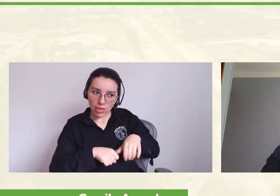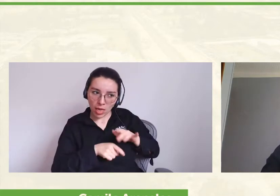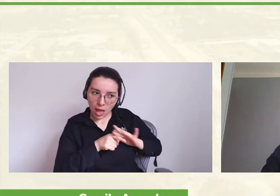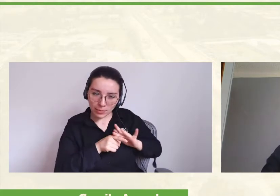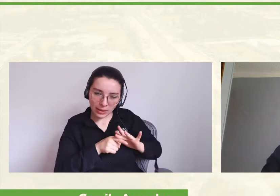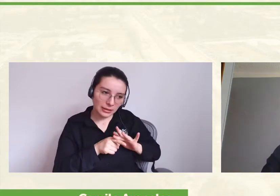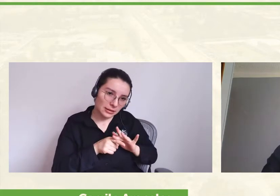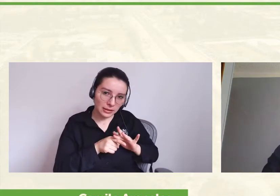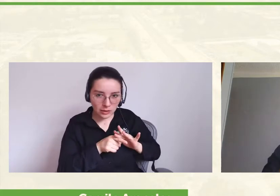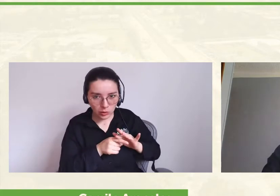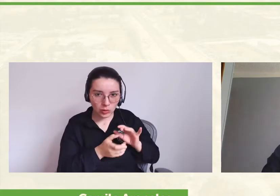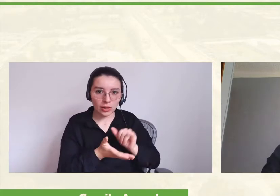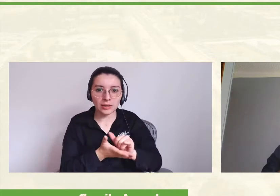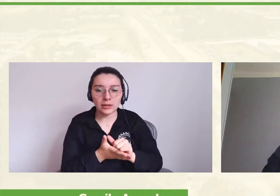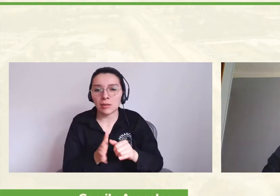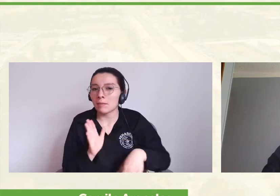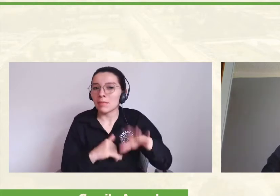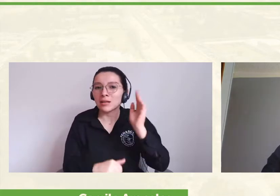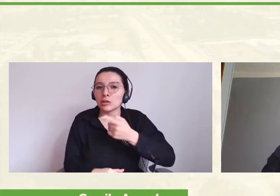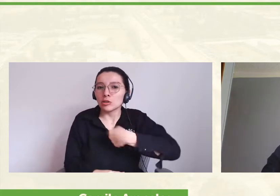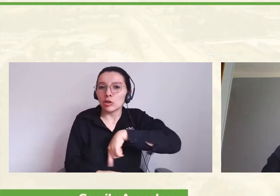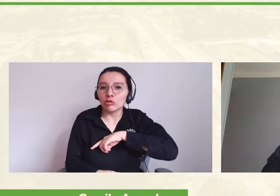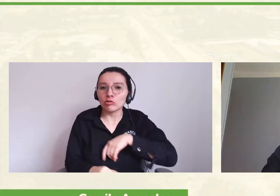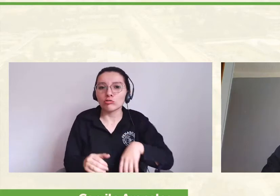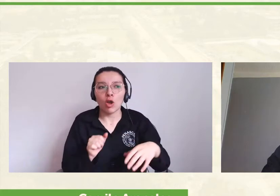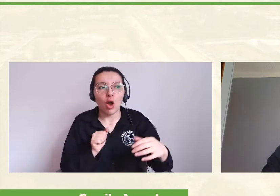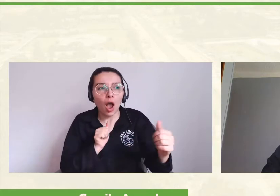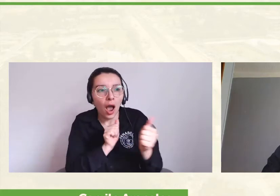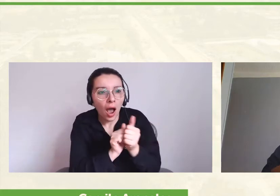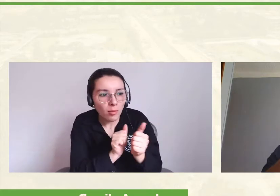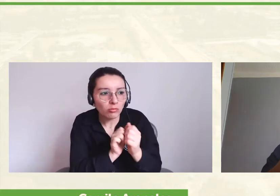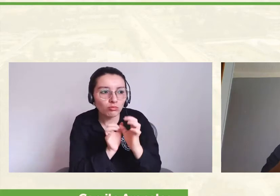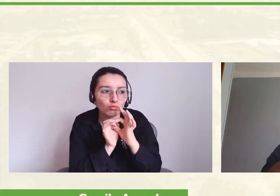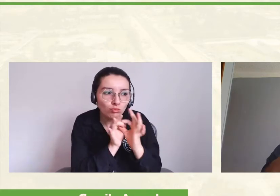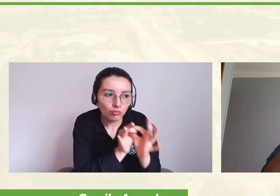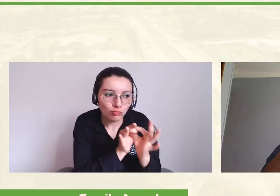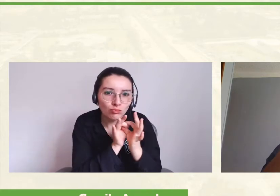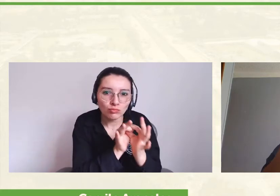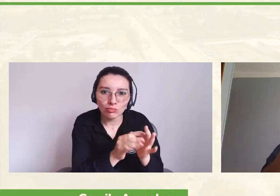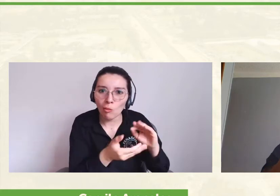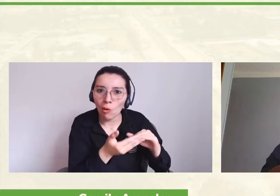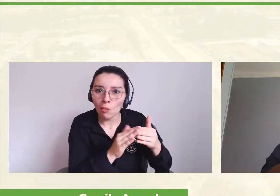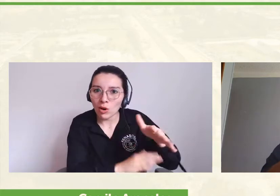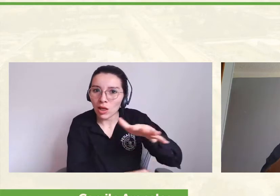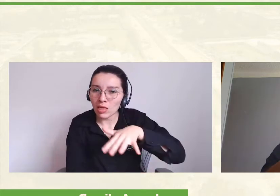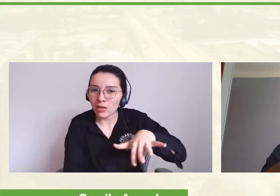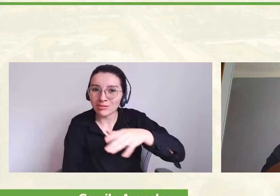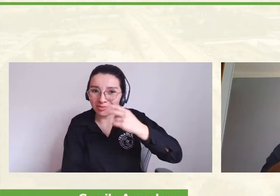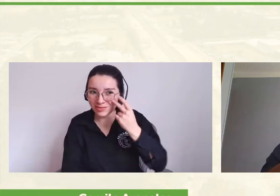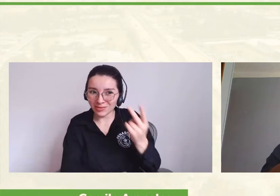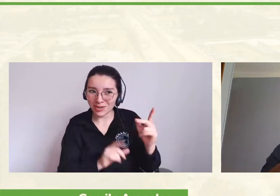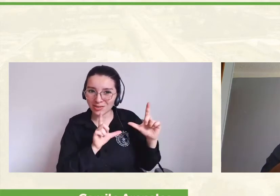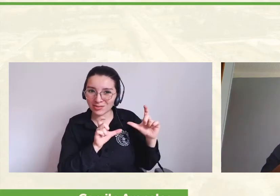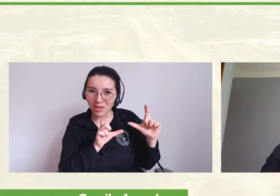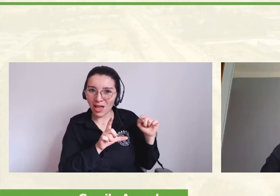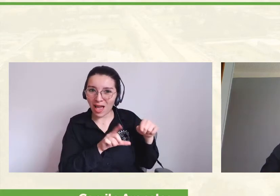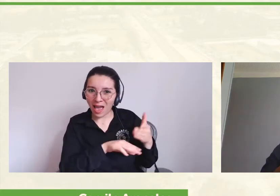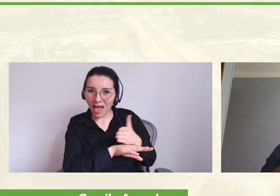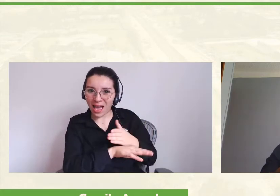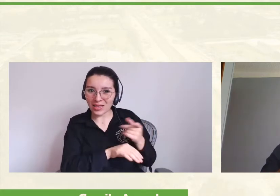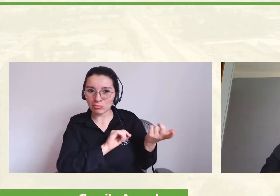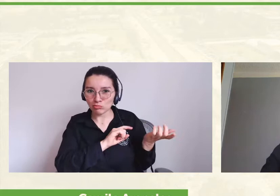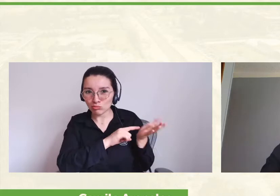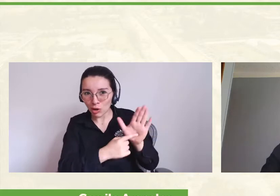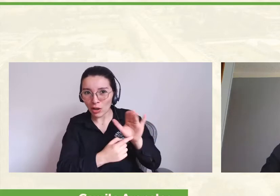en un constante acompañamiento y como las imágenes que estábamos viendo anteriormente, nosotros nos reunimos con ellos para presentarles en qué va